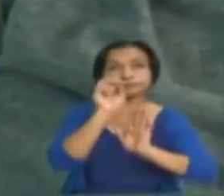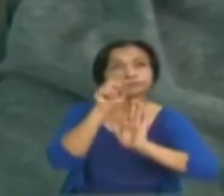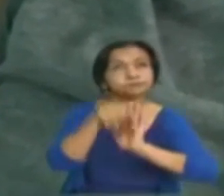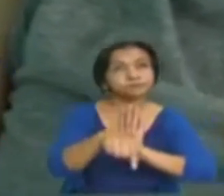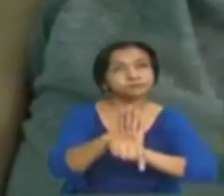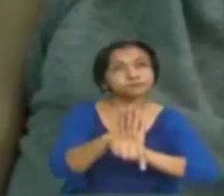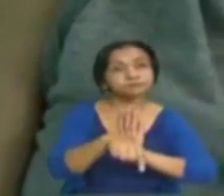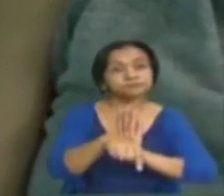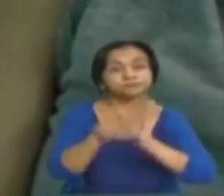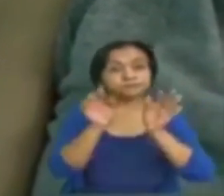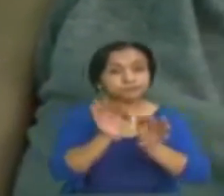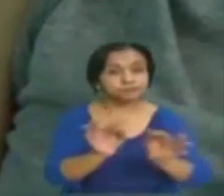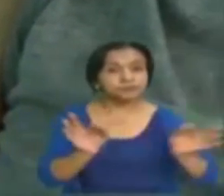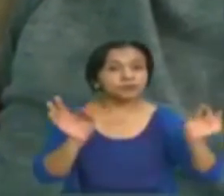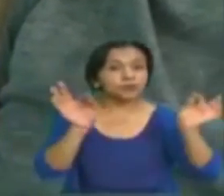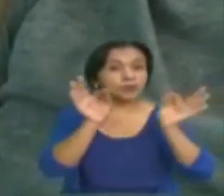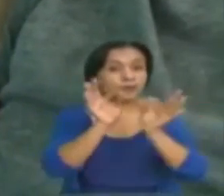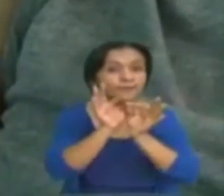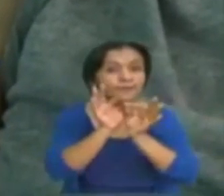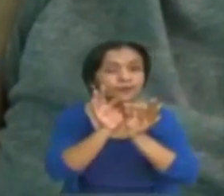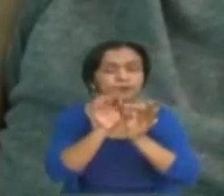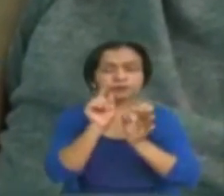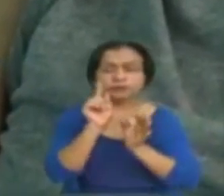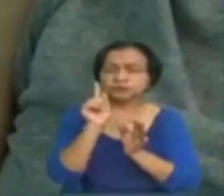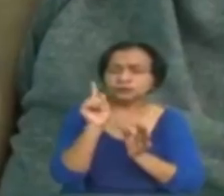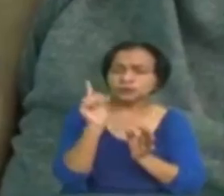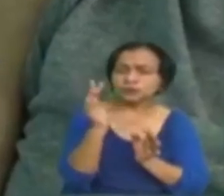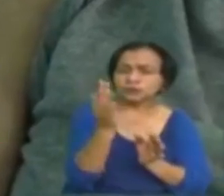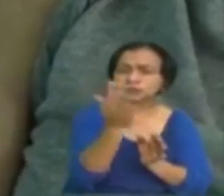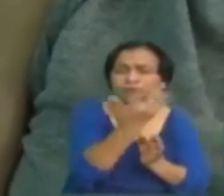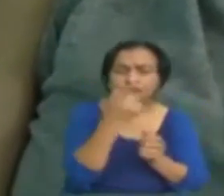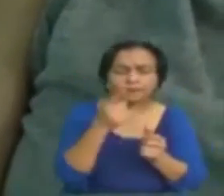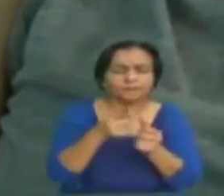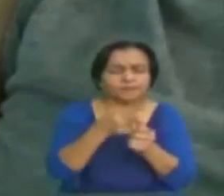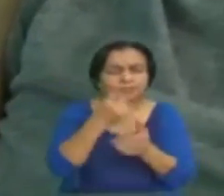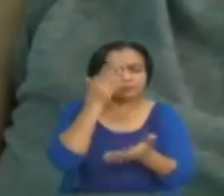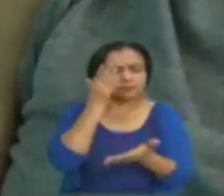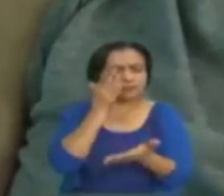el CUA, Héroes y Mártires del CUA. Tenemos todo